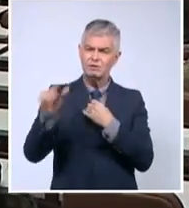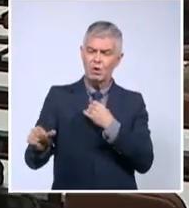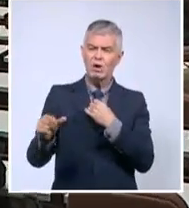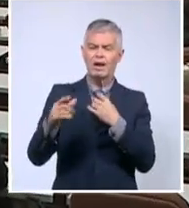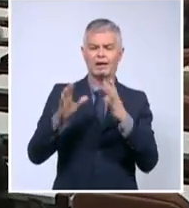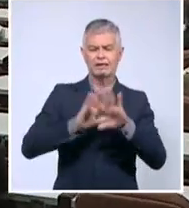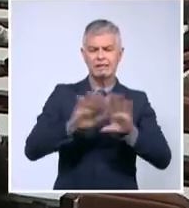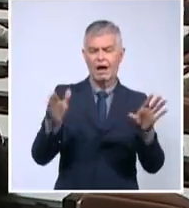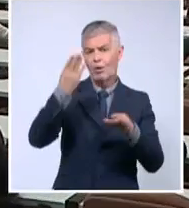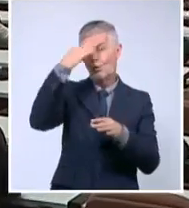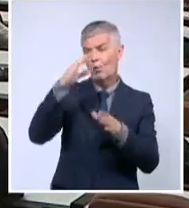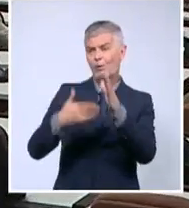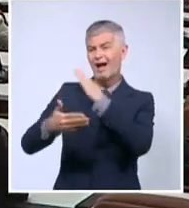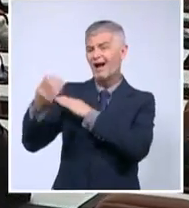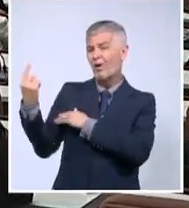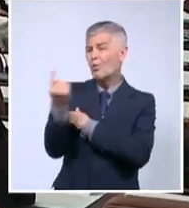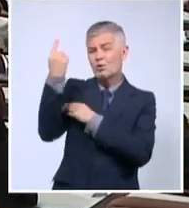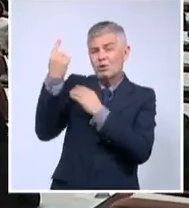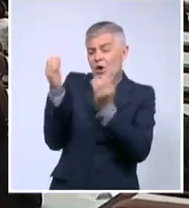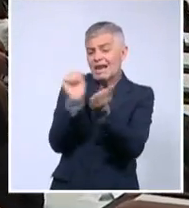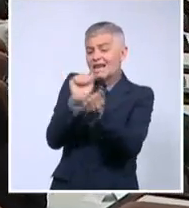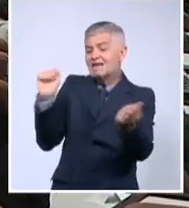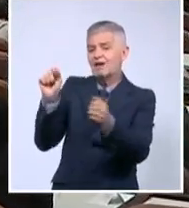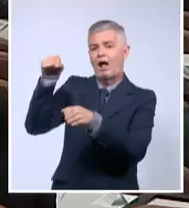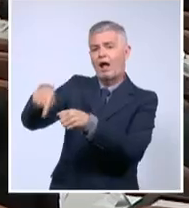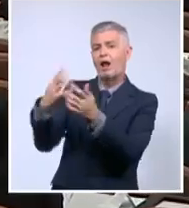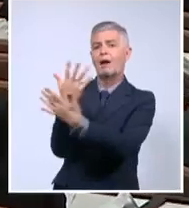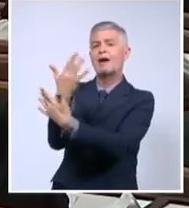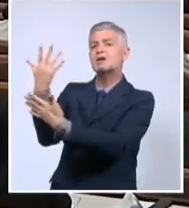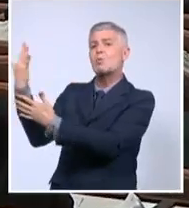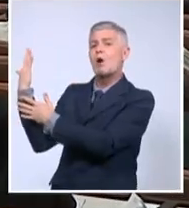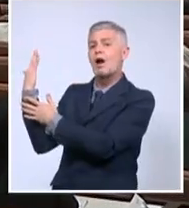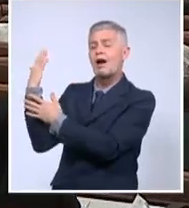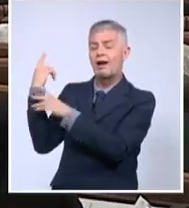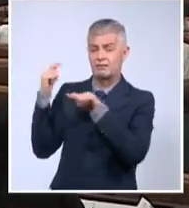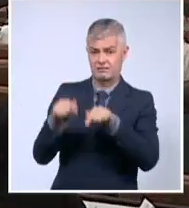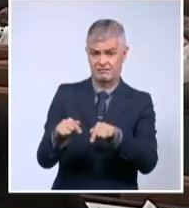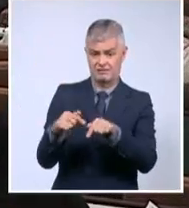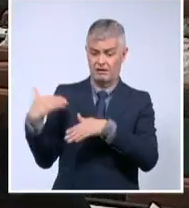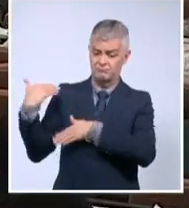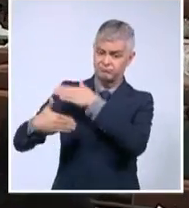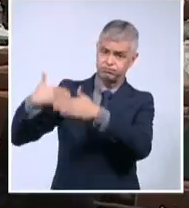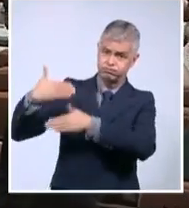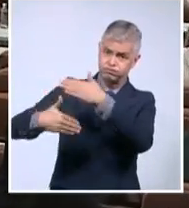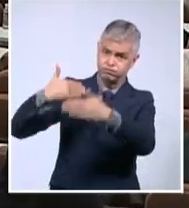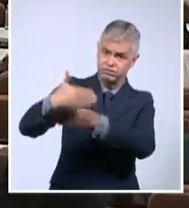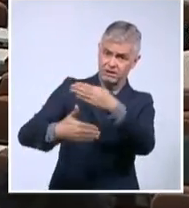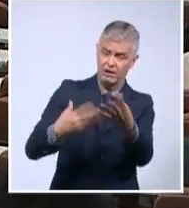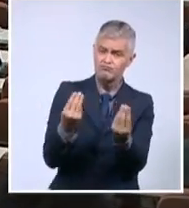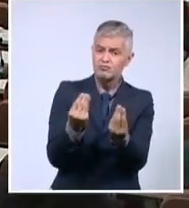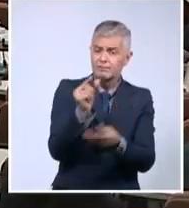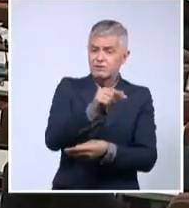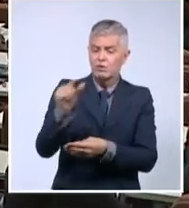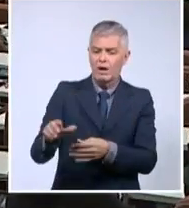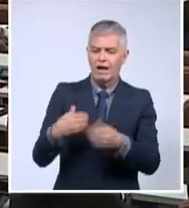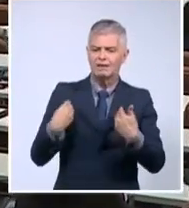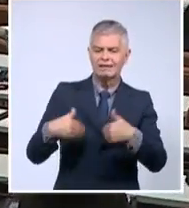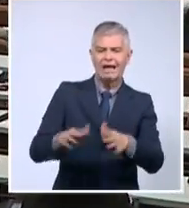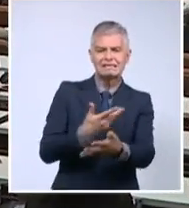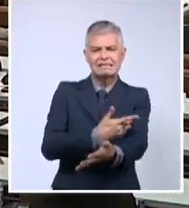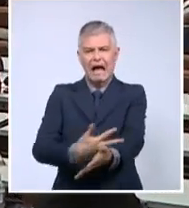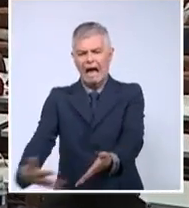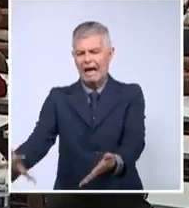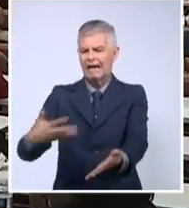patria solo fue libre en la manigua. Está en las sucesivas generaciones que dejaron sangre y simiente en